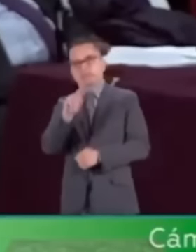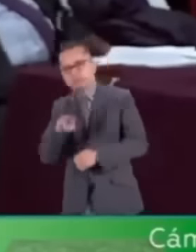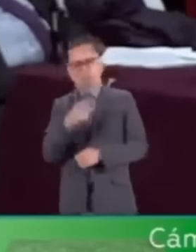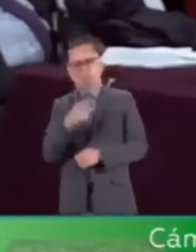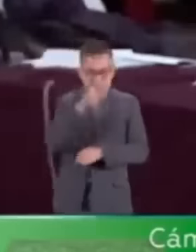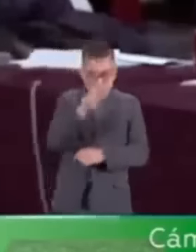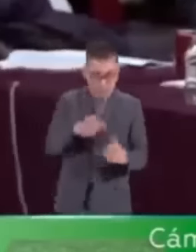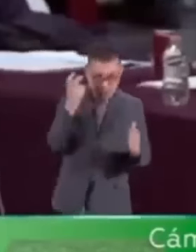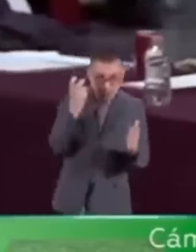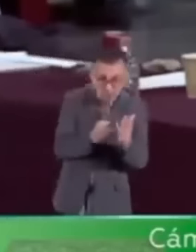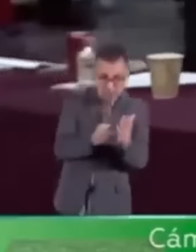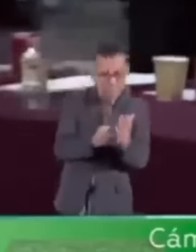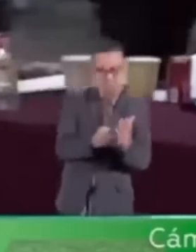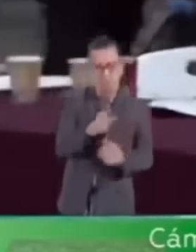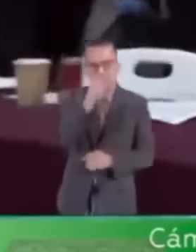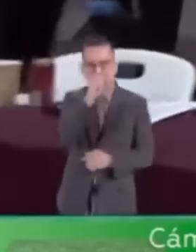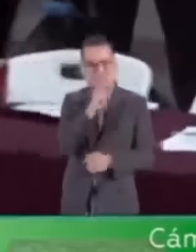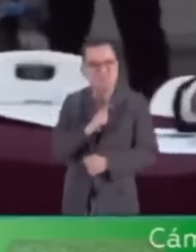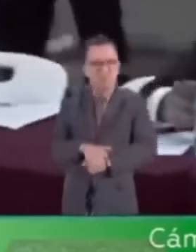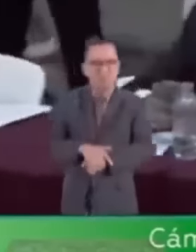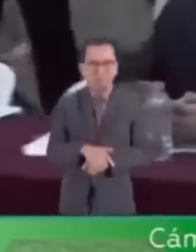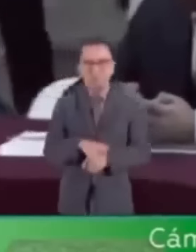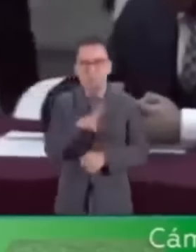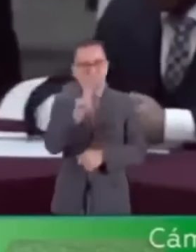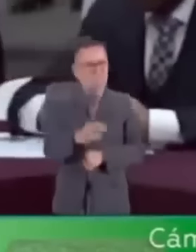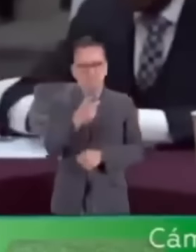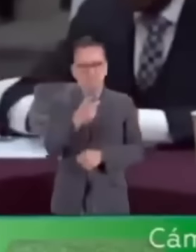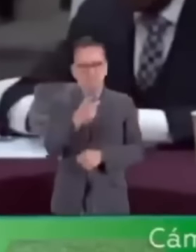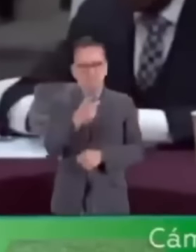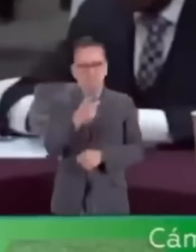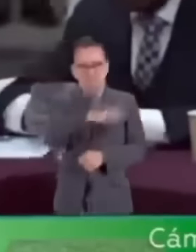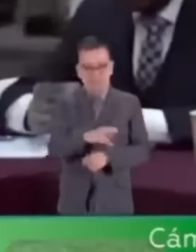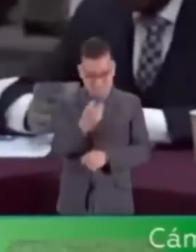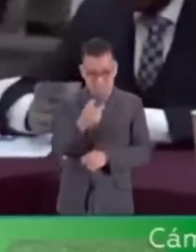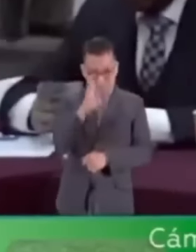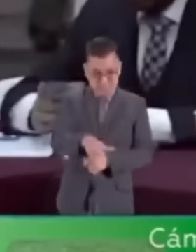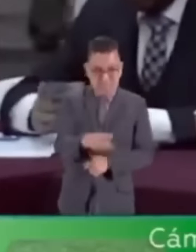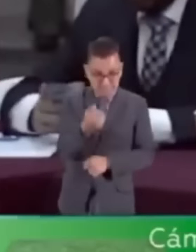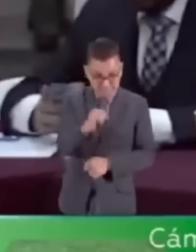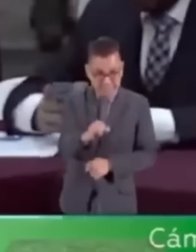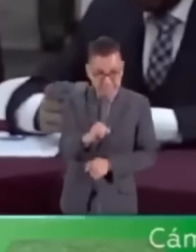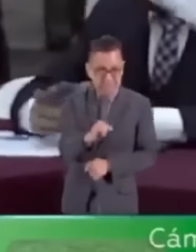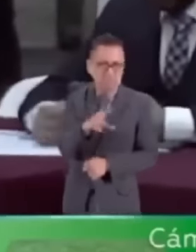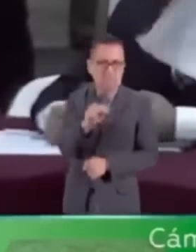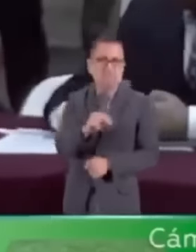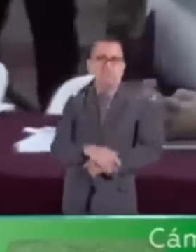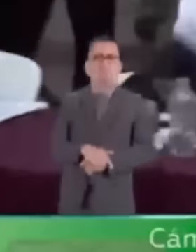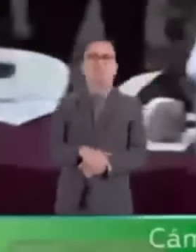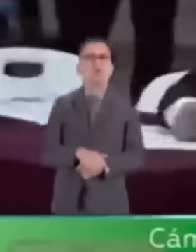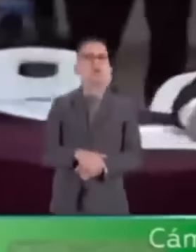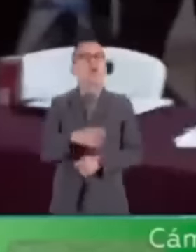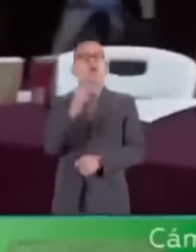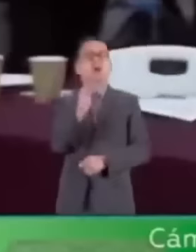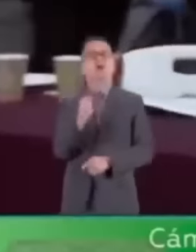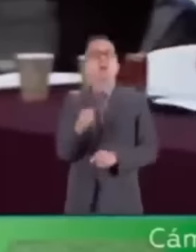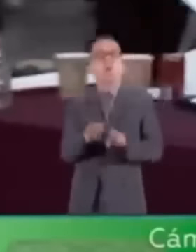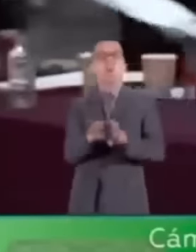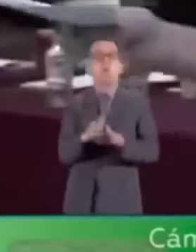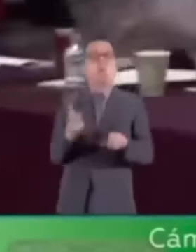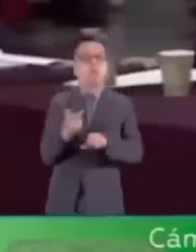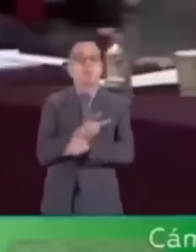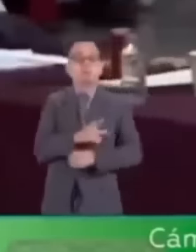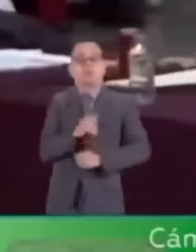Es absolutamente falso que así vaya a suceder. Porque lo que va a pasar es